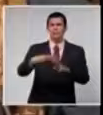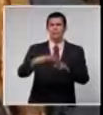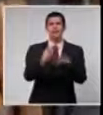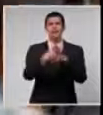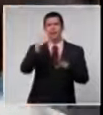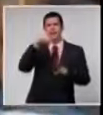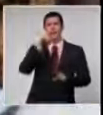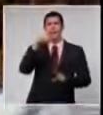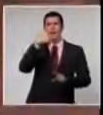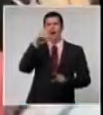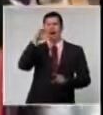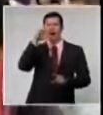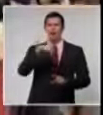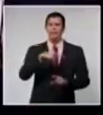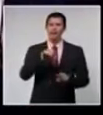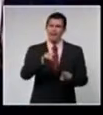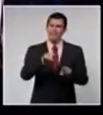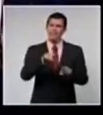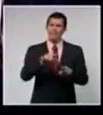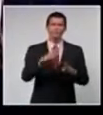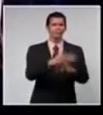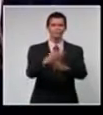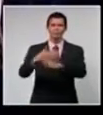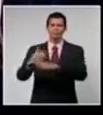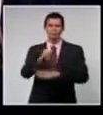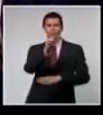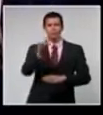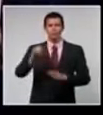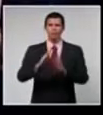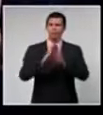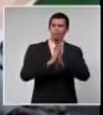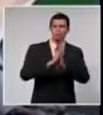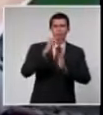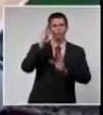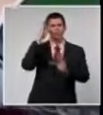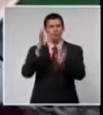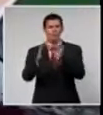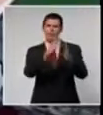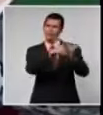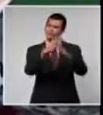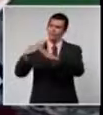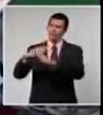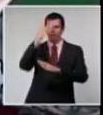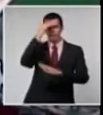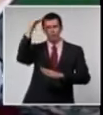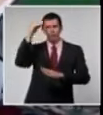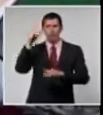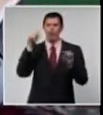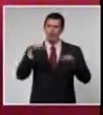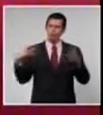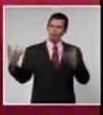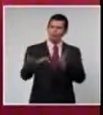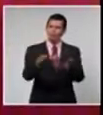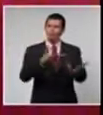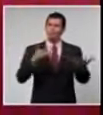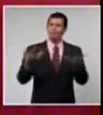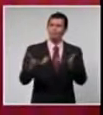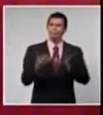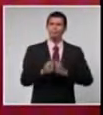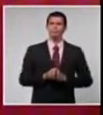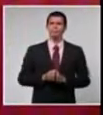cristianos, fue en siglos pasados la capital indiscutible del Islam en el Cuerno de África. Desde 2006 es